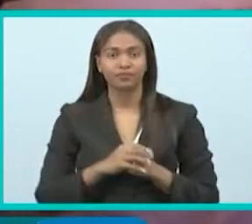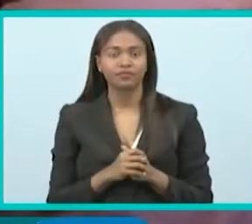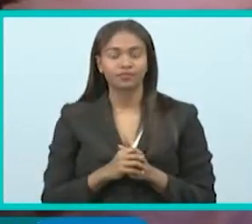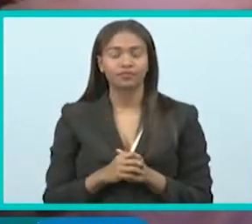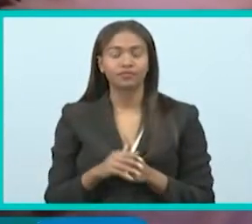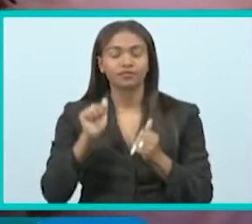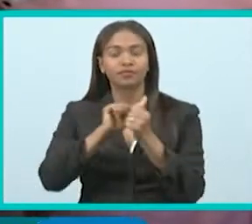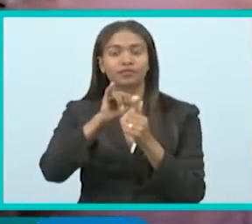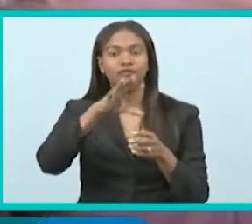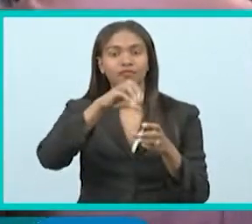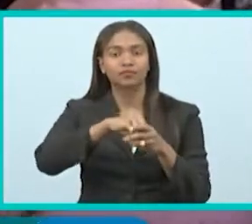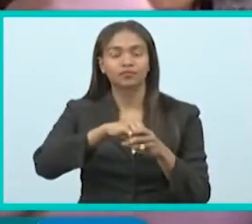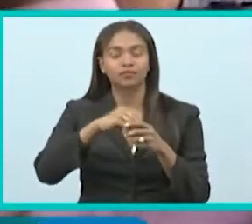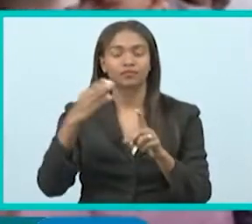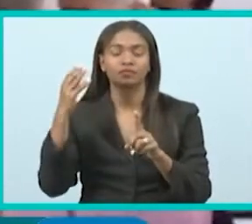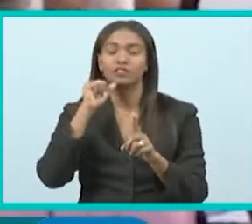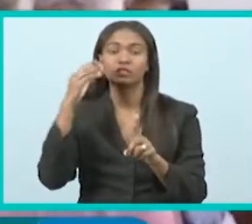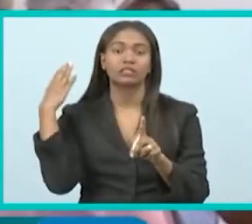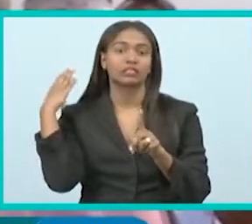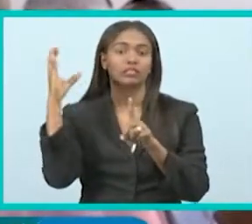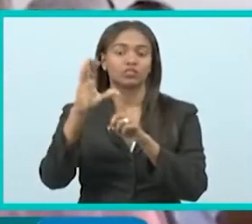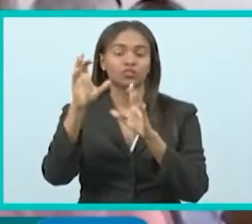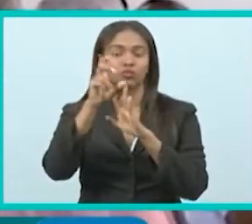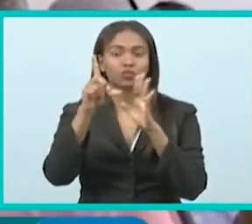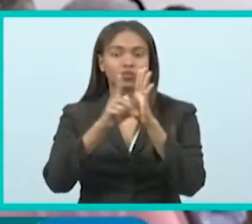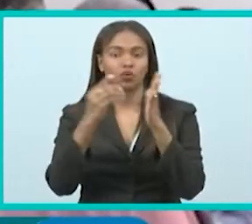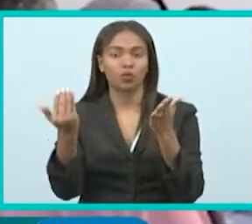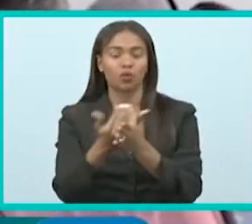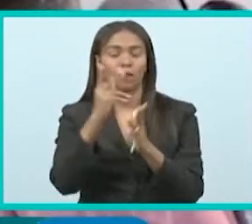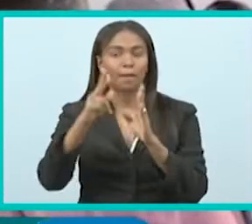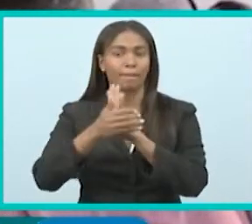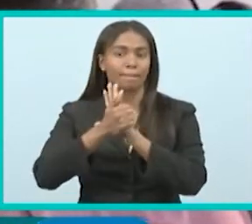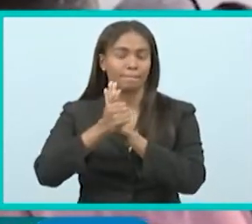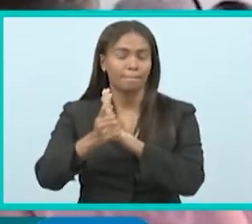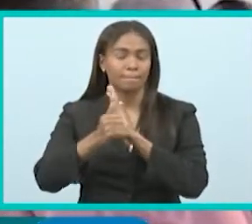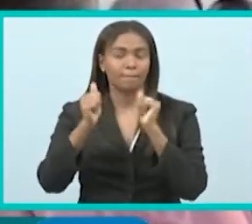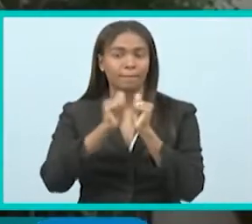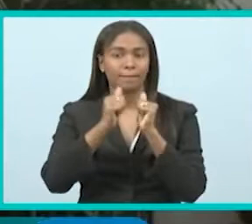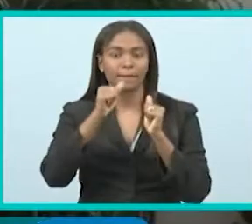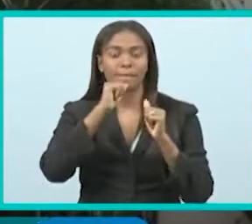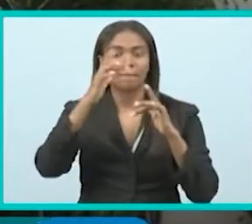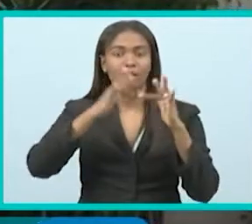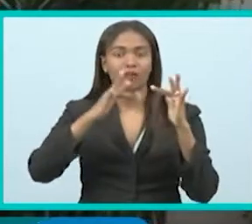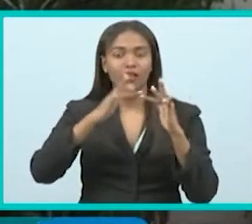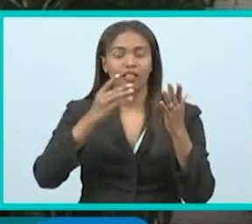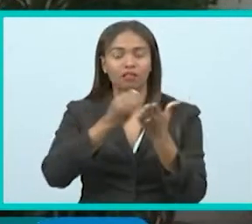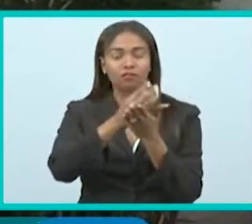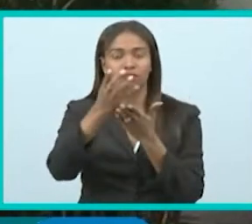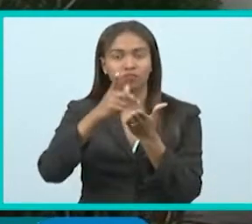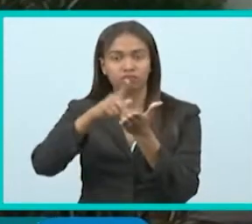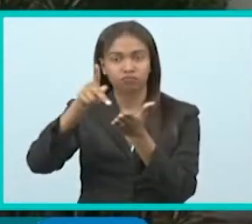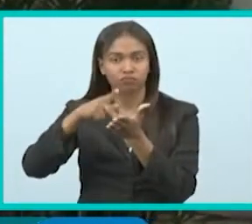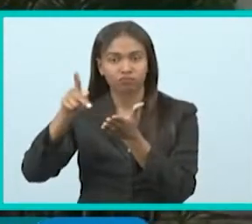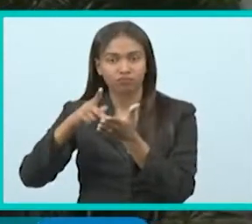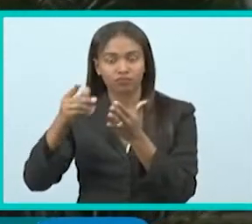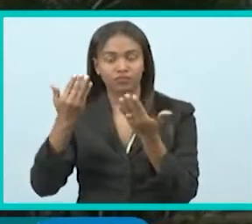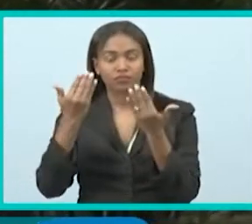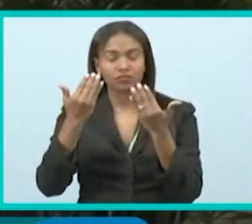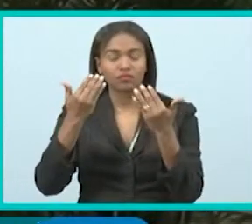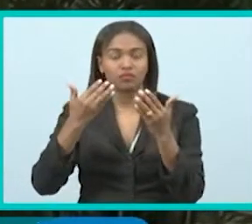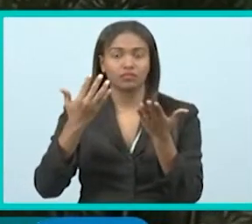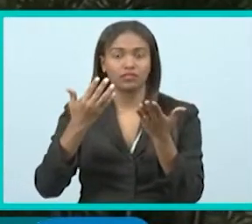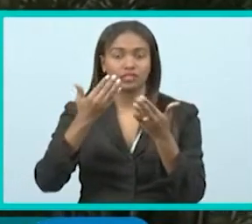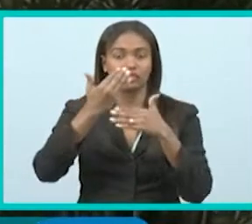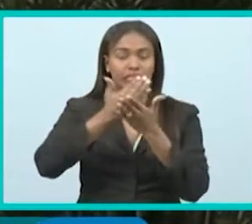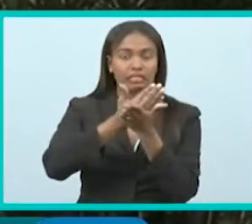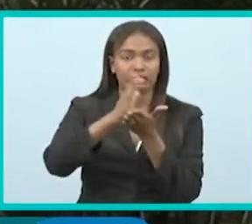Estas incluyen la no asignación de códigos a nuevos especialistas, la falta de revisión de los tarifarios, rechazo a las de recetas